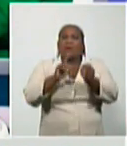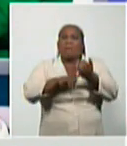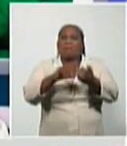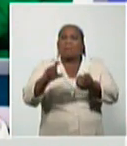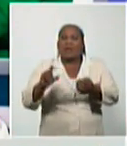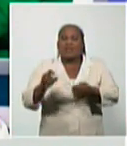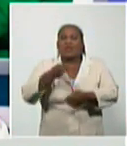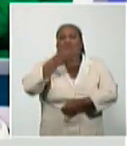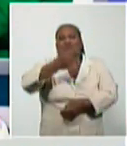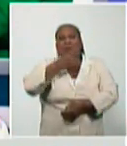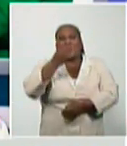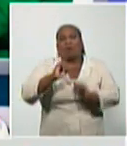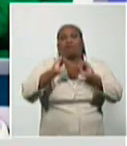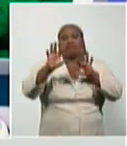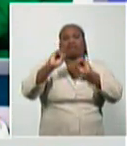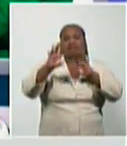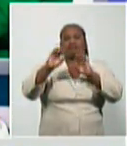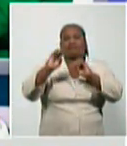Mira,